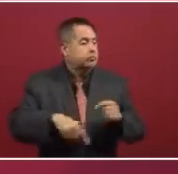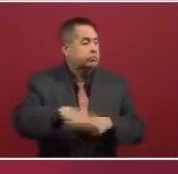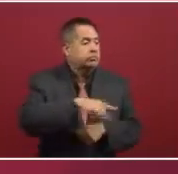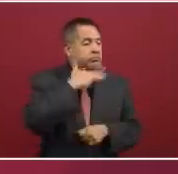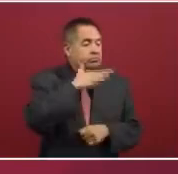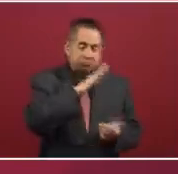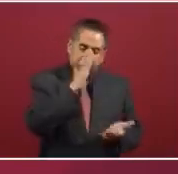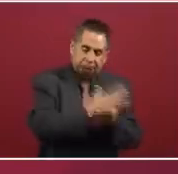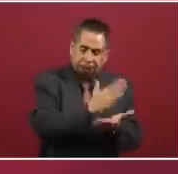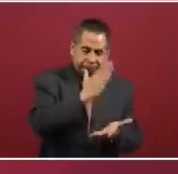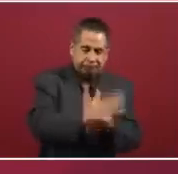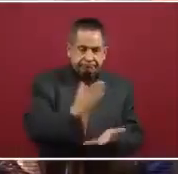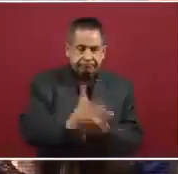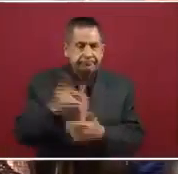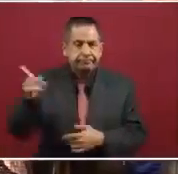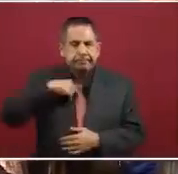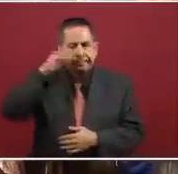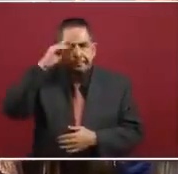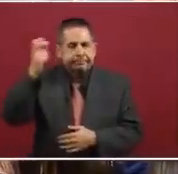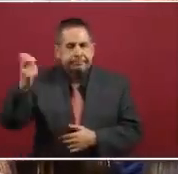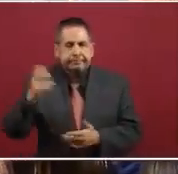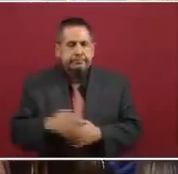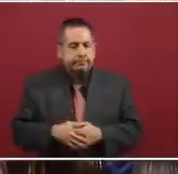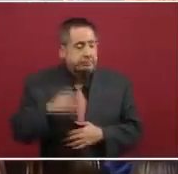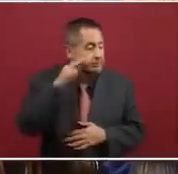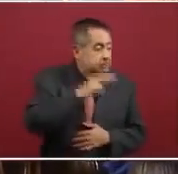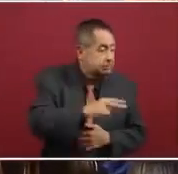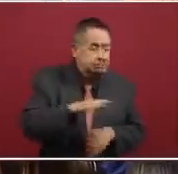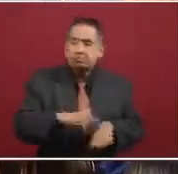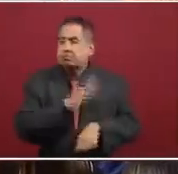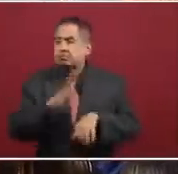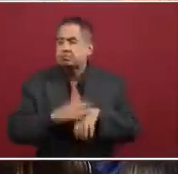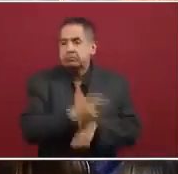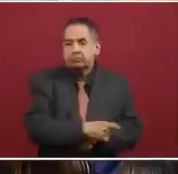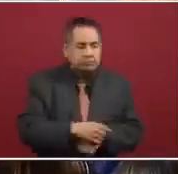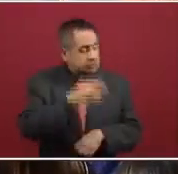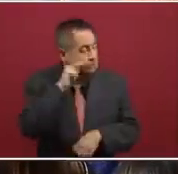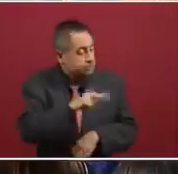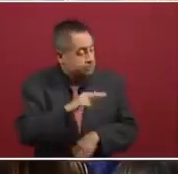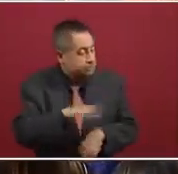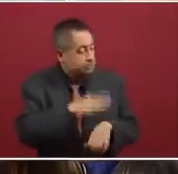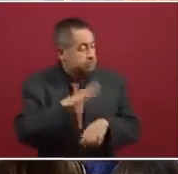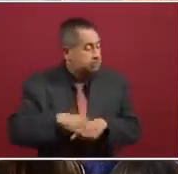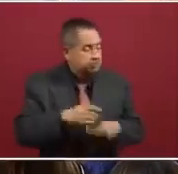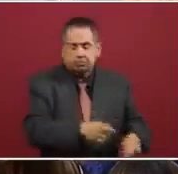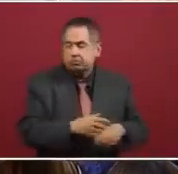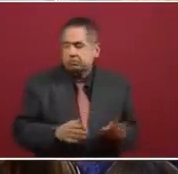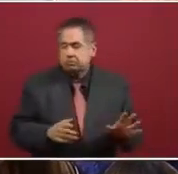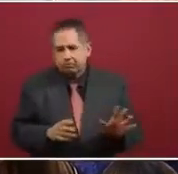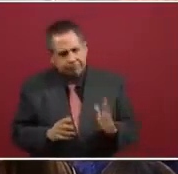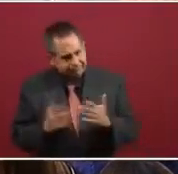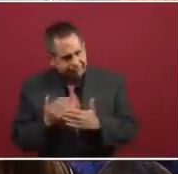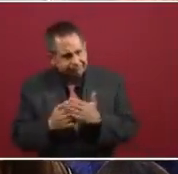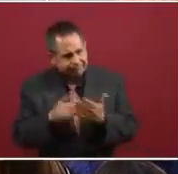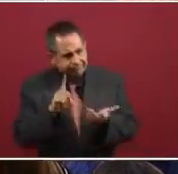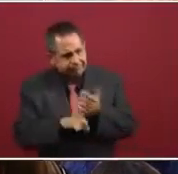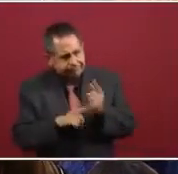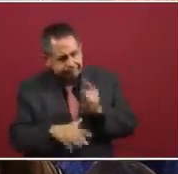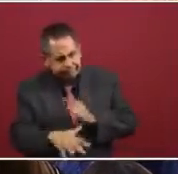corrupción. Entonces, nada más ven el crecimiento de deuda,